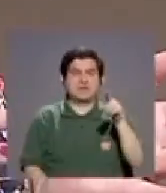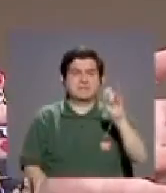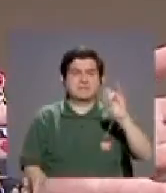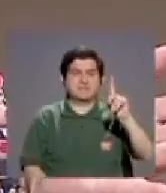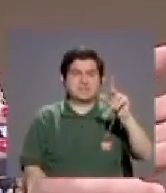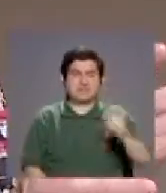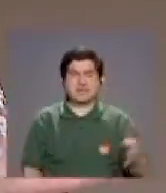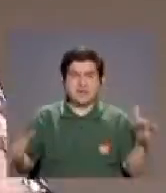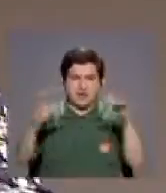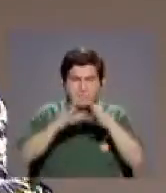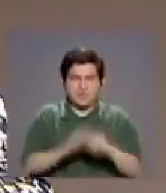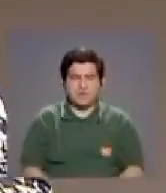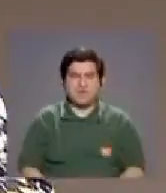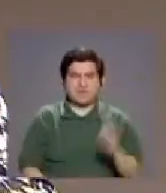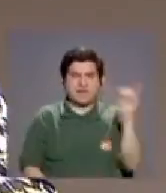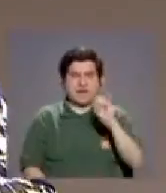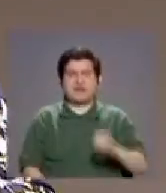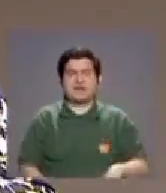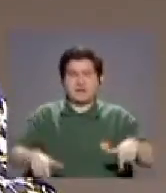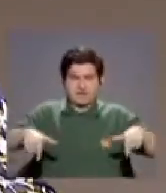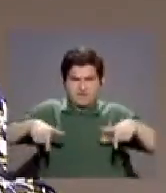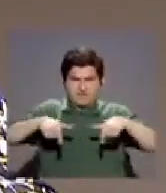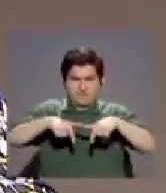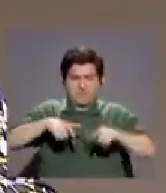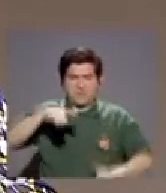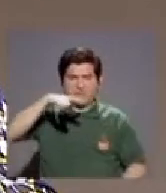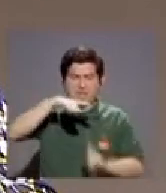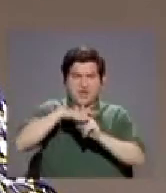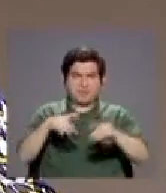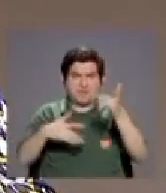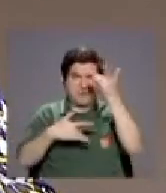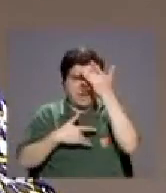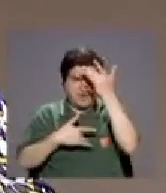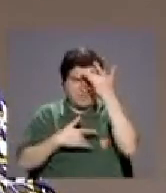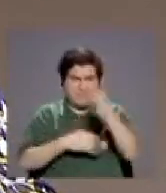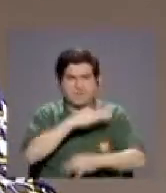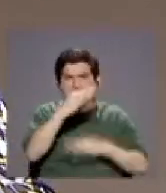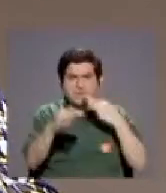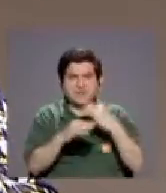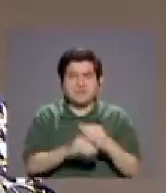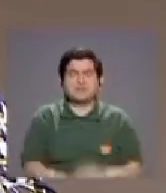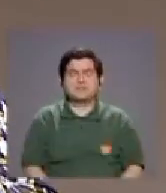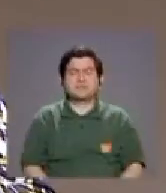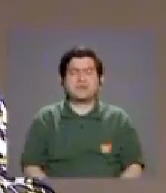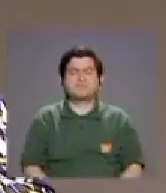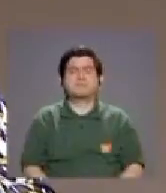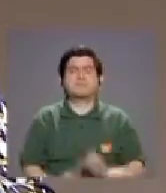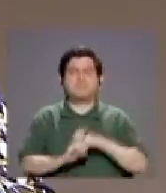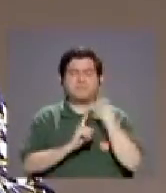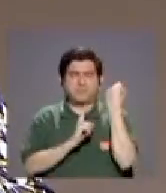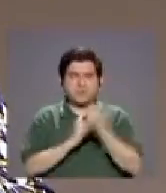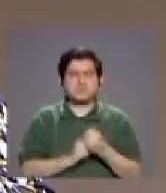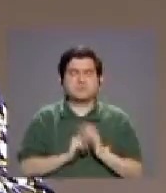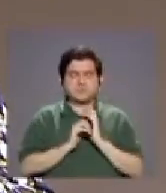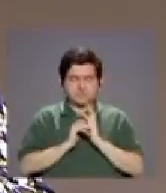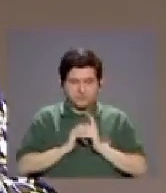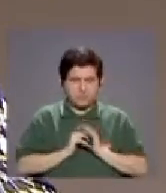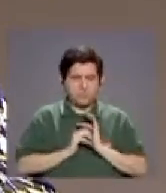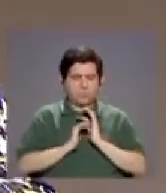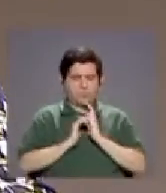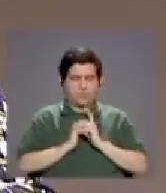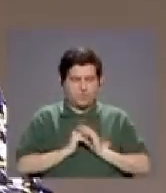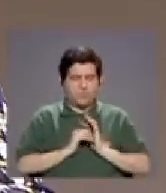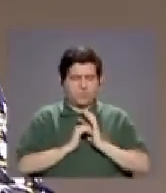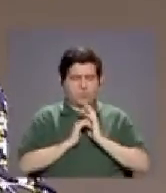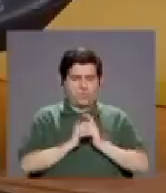infección intrauterina con la aparición de enfermedades de espectro autista, condiciones de espectro autista.